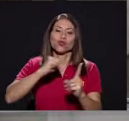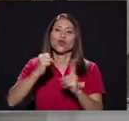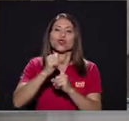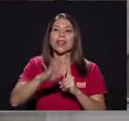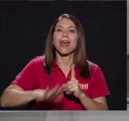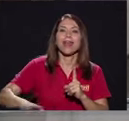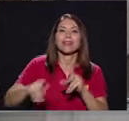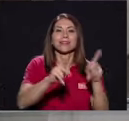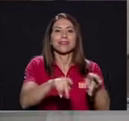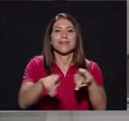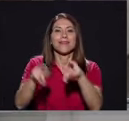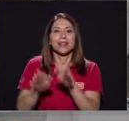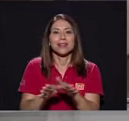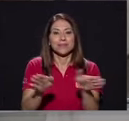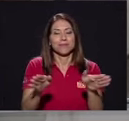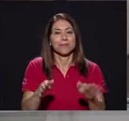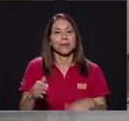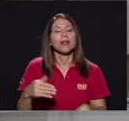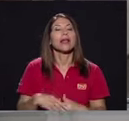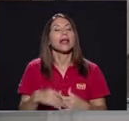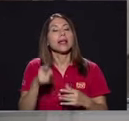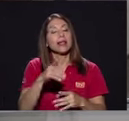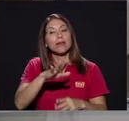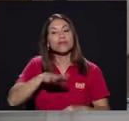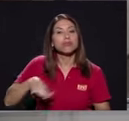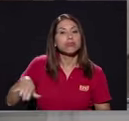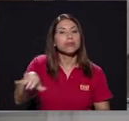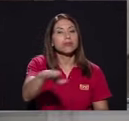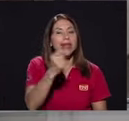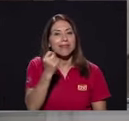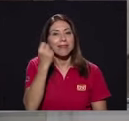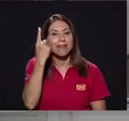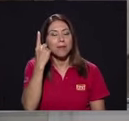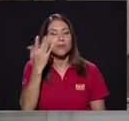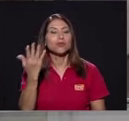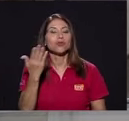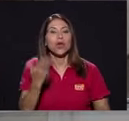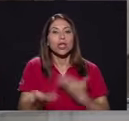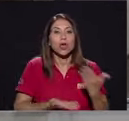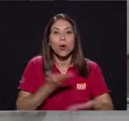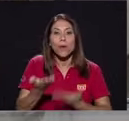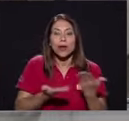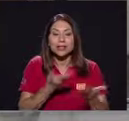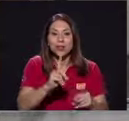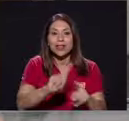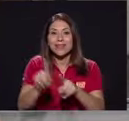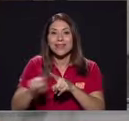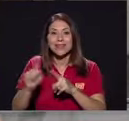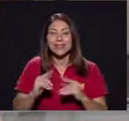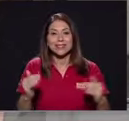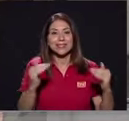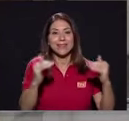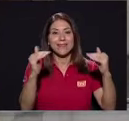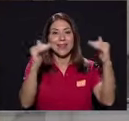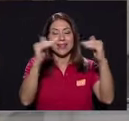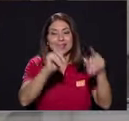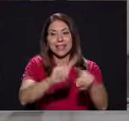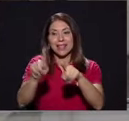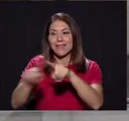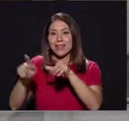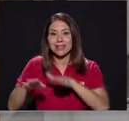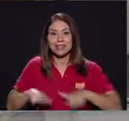civil porque sé que ellos lo van a abordar desde sus campos, que desde sociedad civil entendamos que la colaboración tiene diferentes niveles y